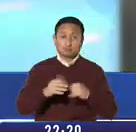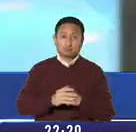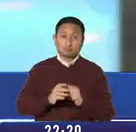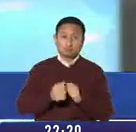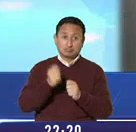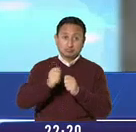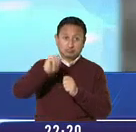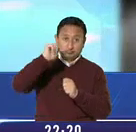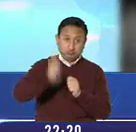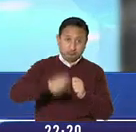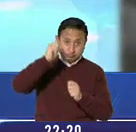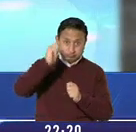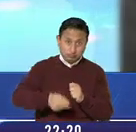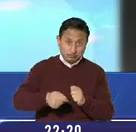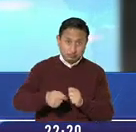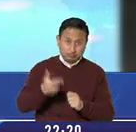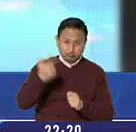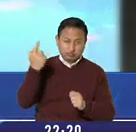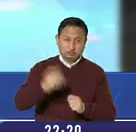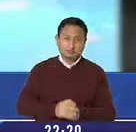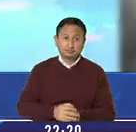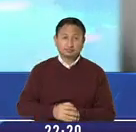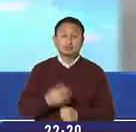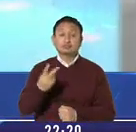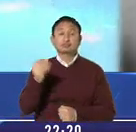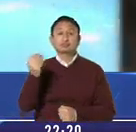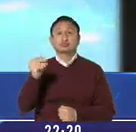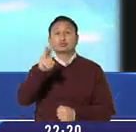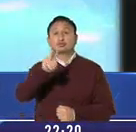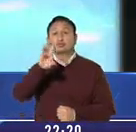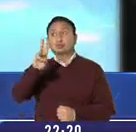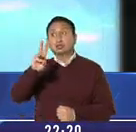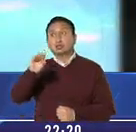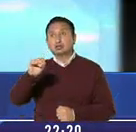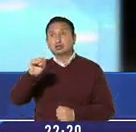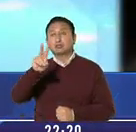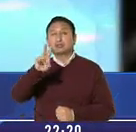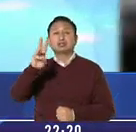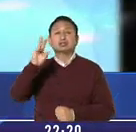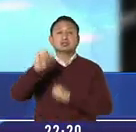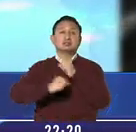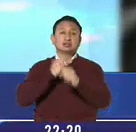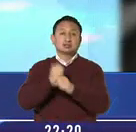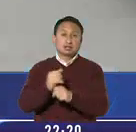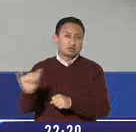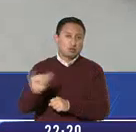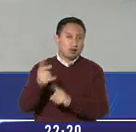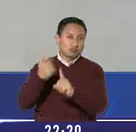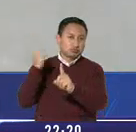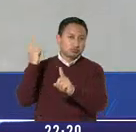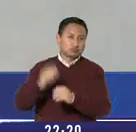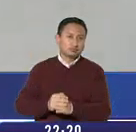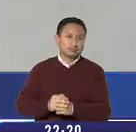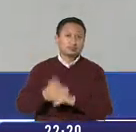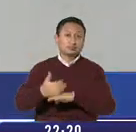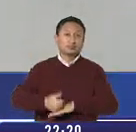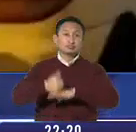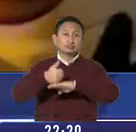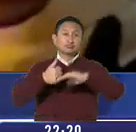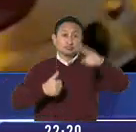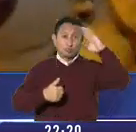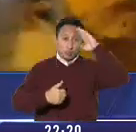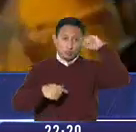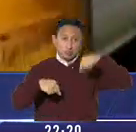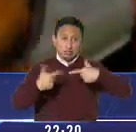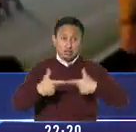cartas. Otros dos jóvenes de 20 y 26 años también murieron al mismo estilo. Las autoridades policiales se